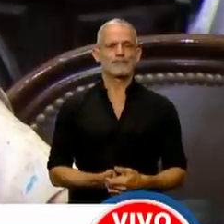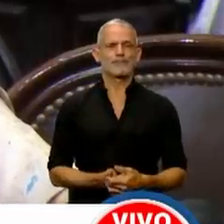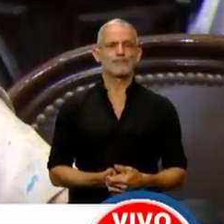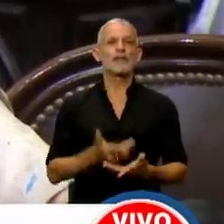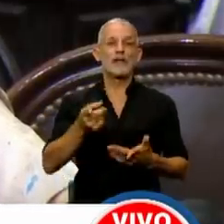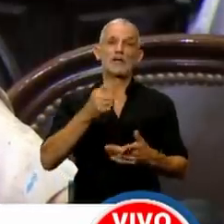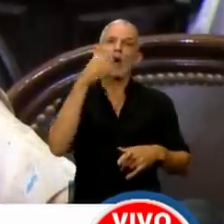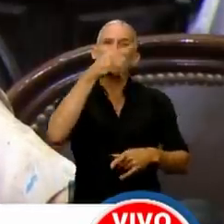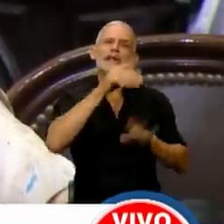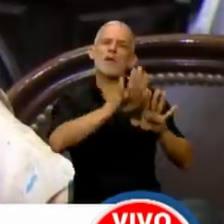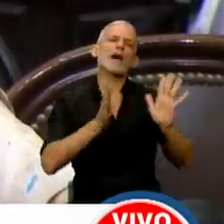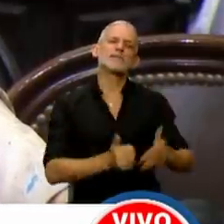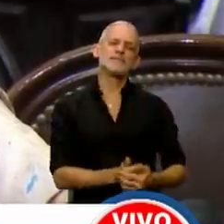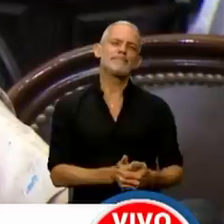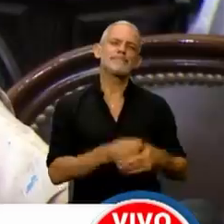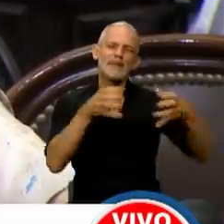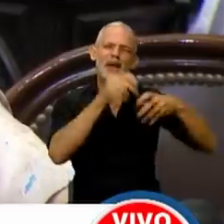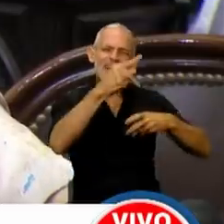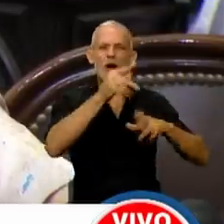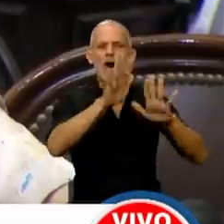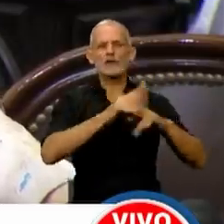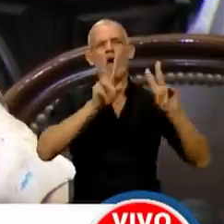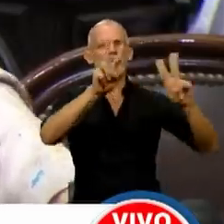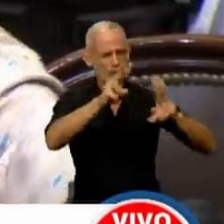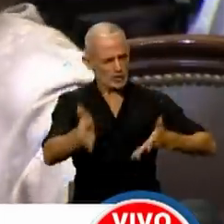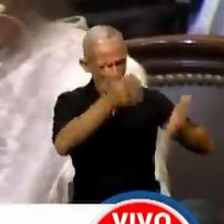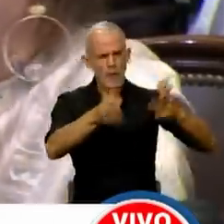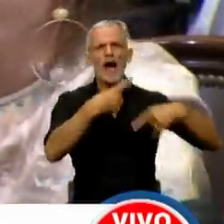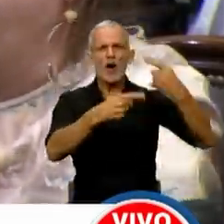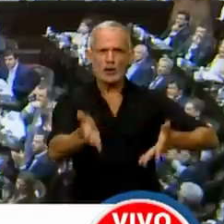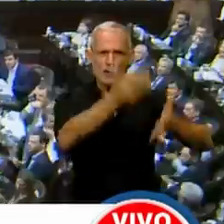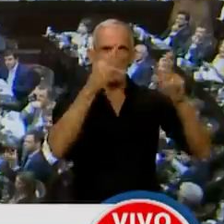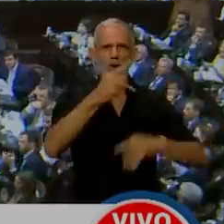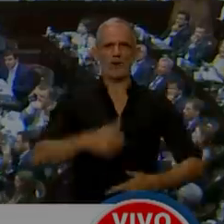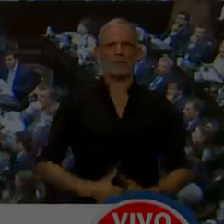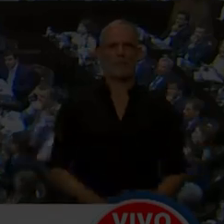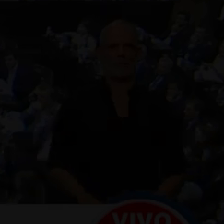Eso es el kirchnerismo. Concluya, diputada. Hagan peronismo, muchachos. Concluya.